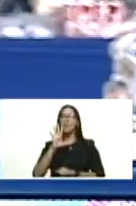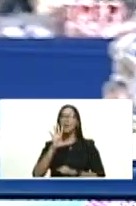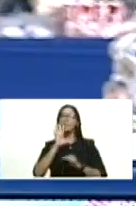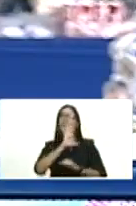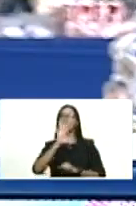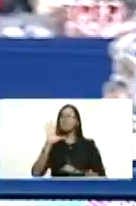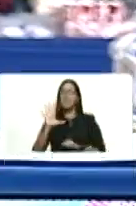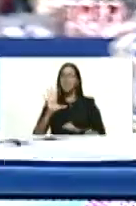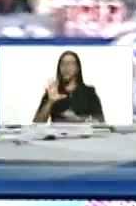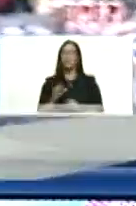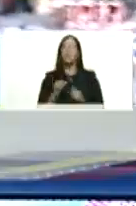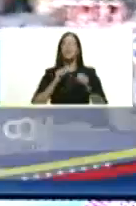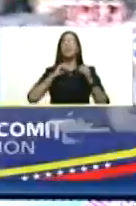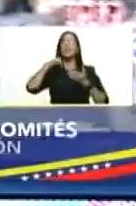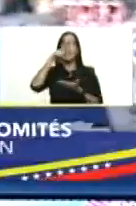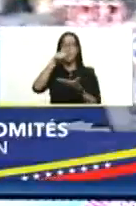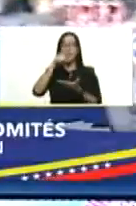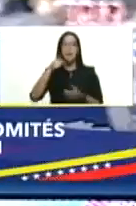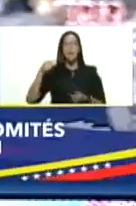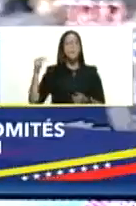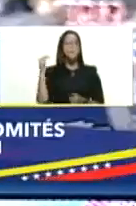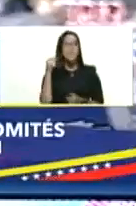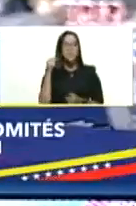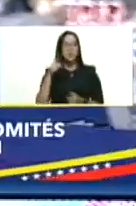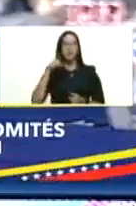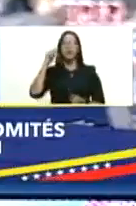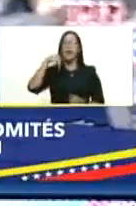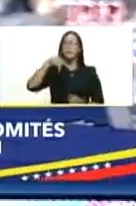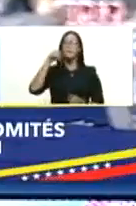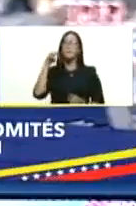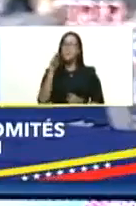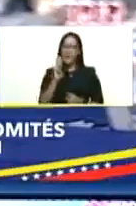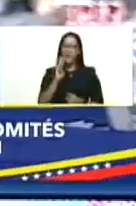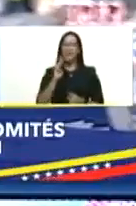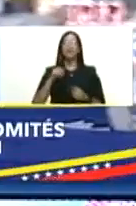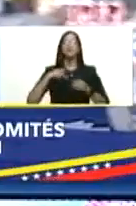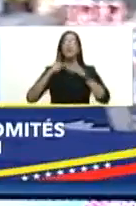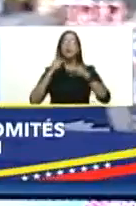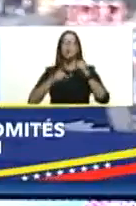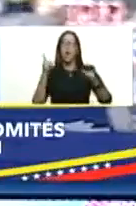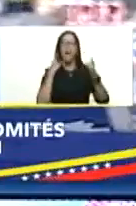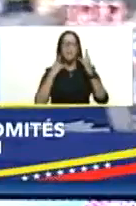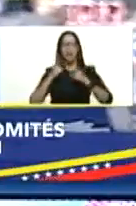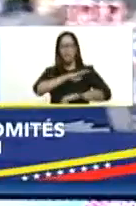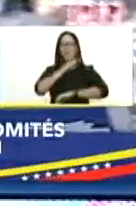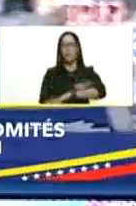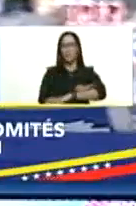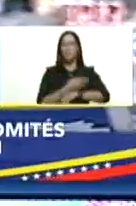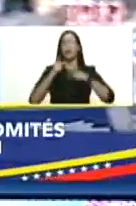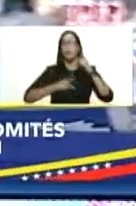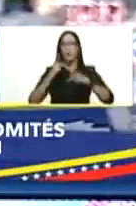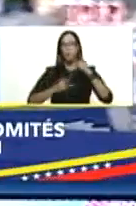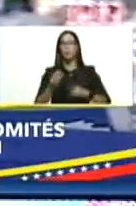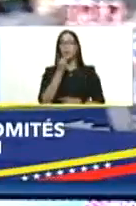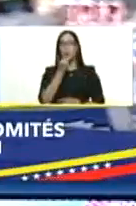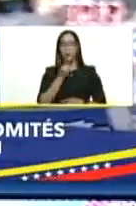22.755 CLAT mínimo con la P de producción ya activada intensamente, produciendo